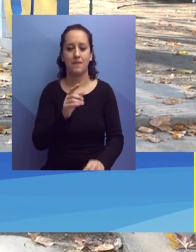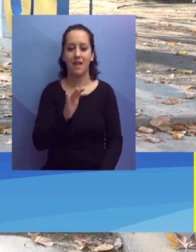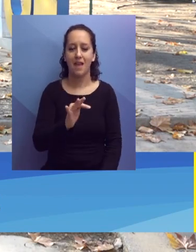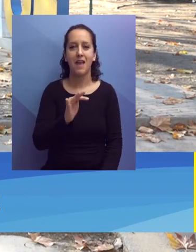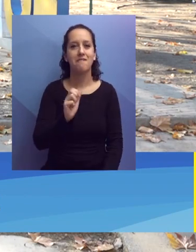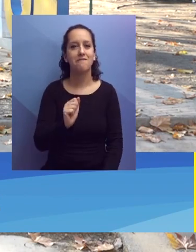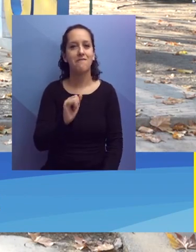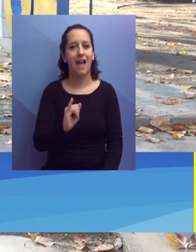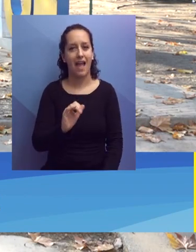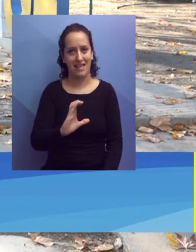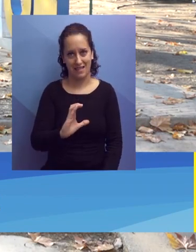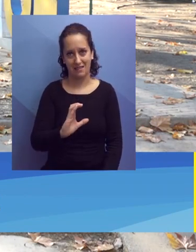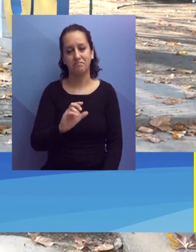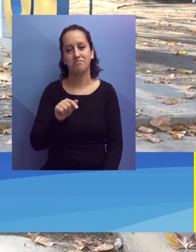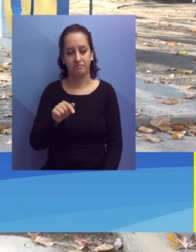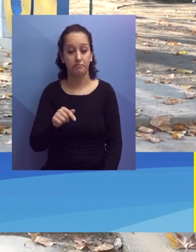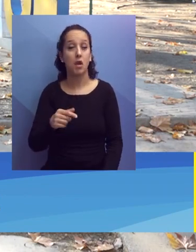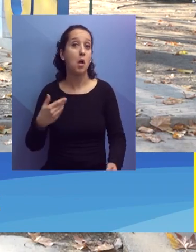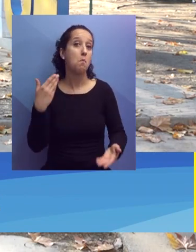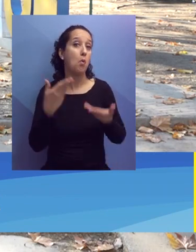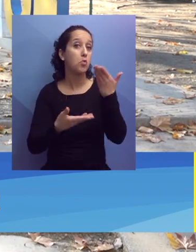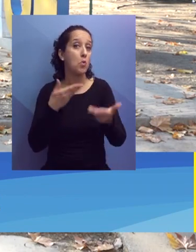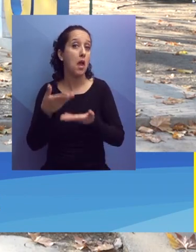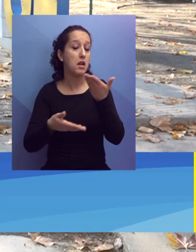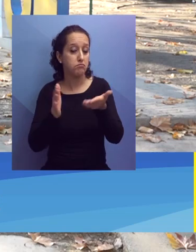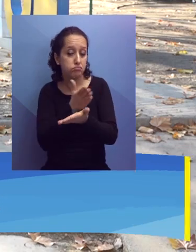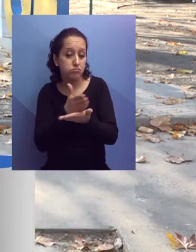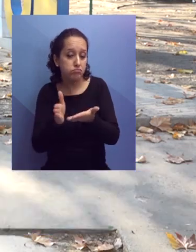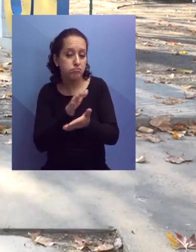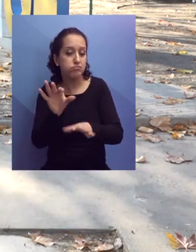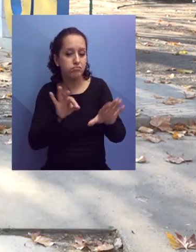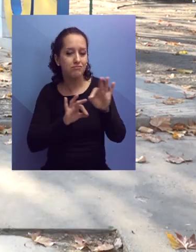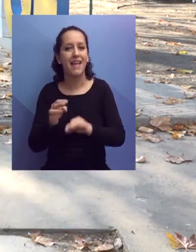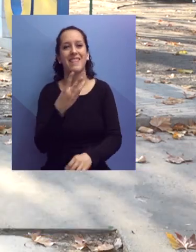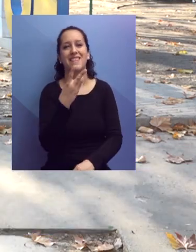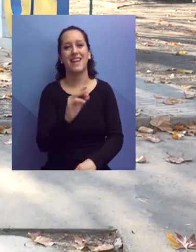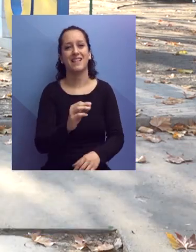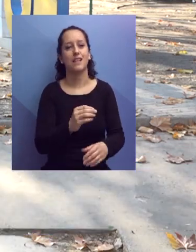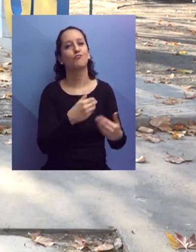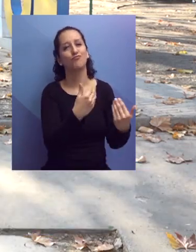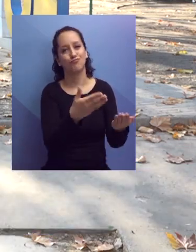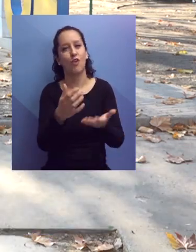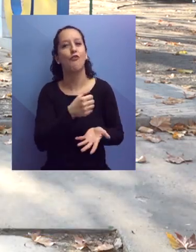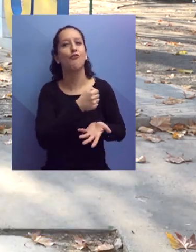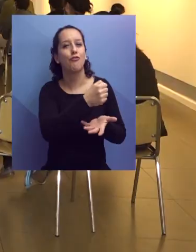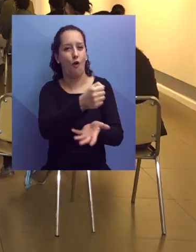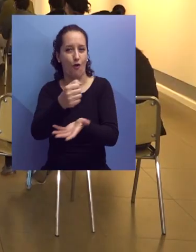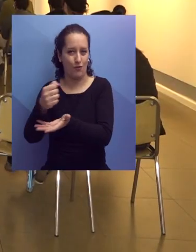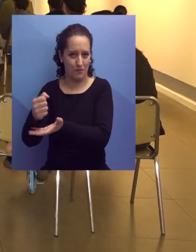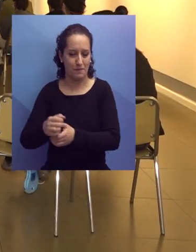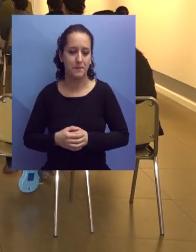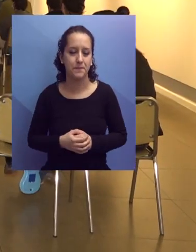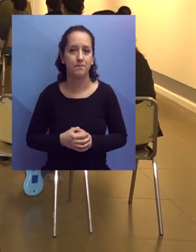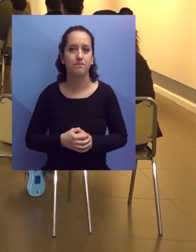través de los FAEC. En esta convocatoria fueron 30 las iniciativas seleccionadas.